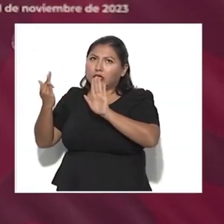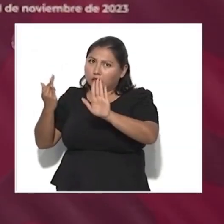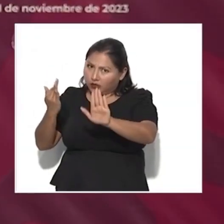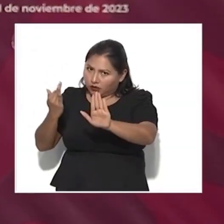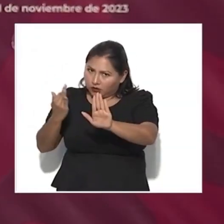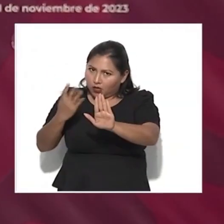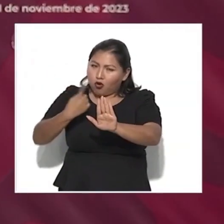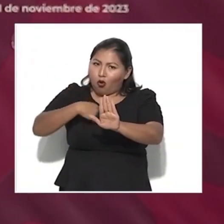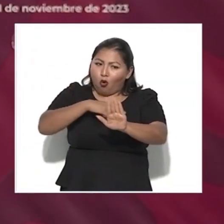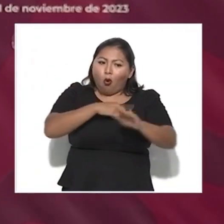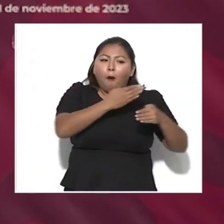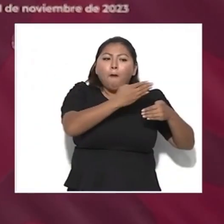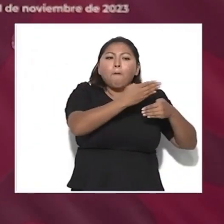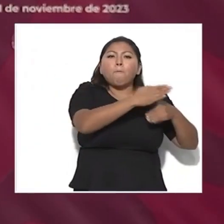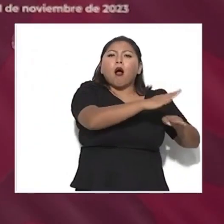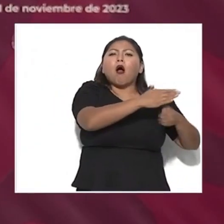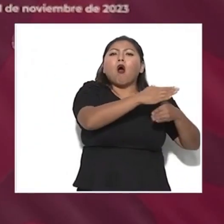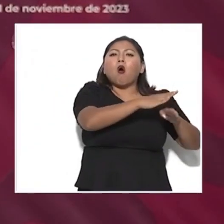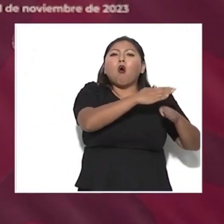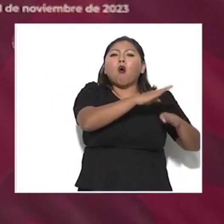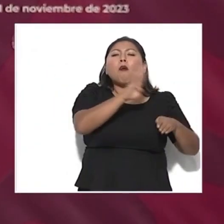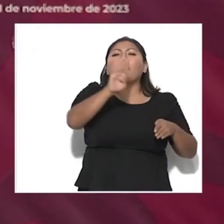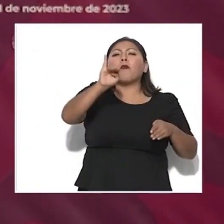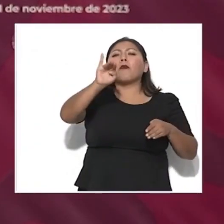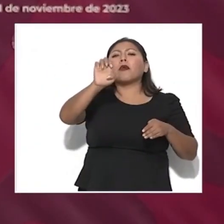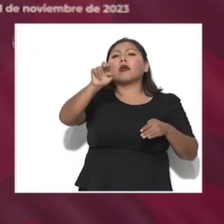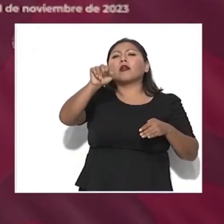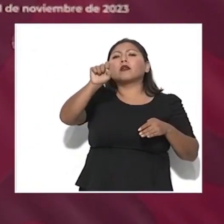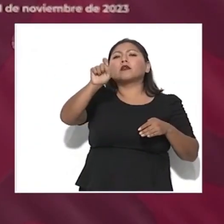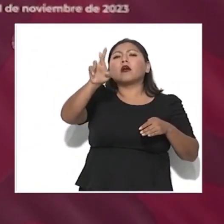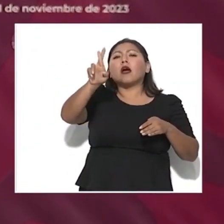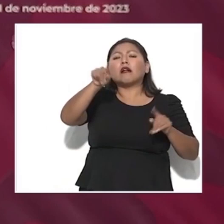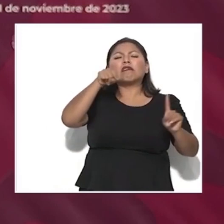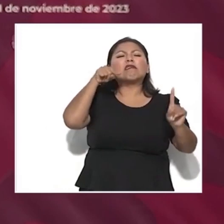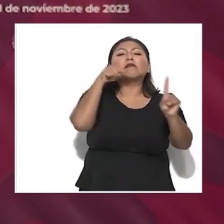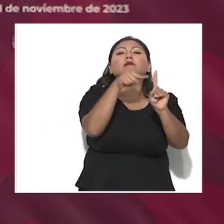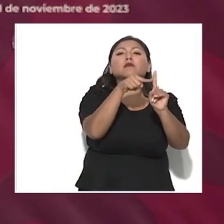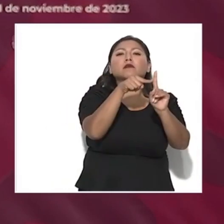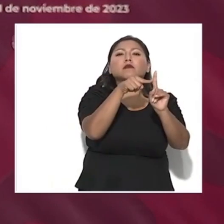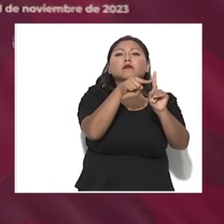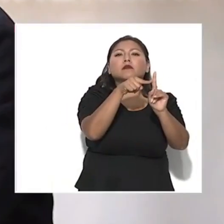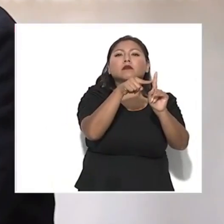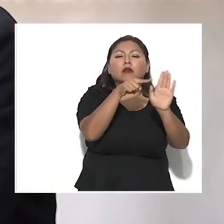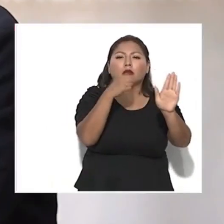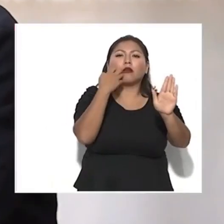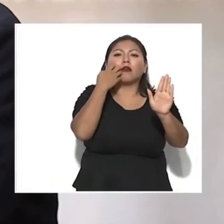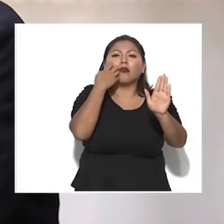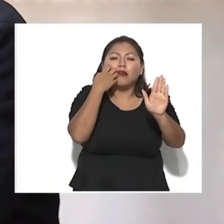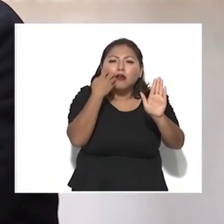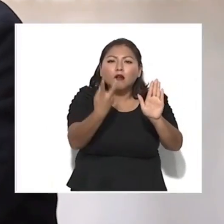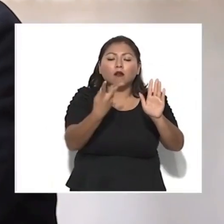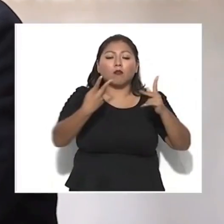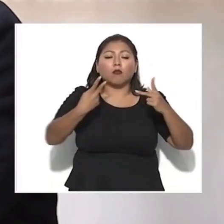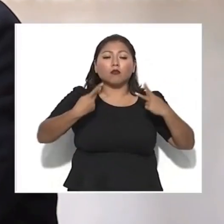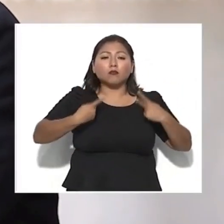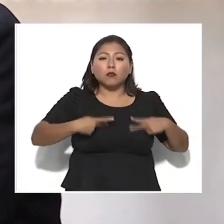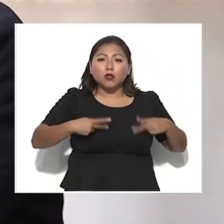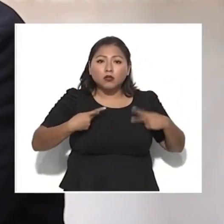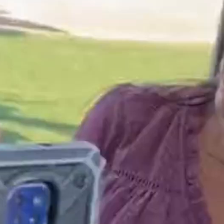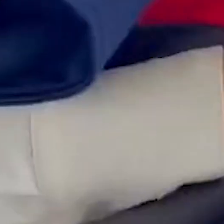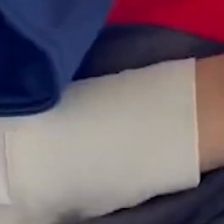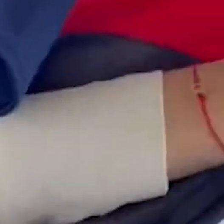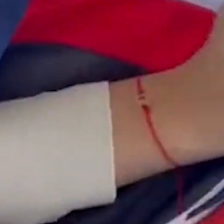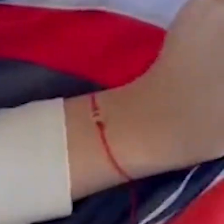En una visita reciente a Baja California, el presidente Andrés Manuel López Obrador se suscitó en un momento inesperado por los